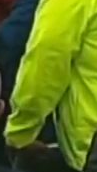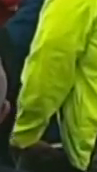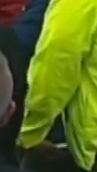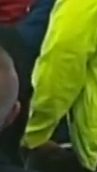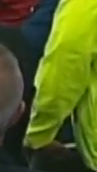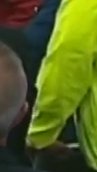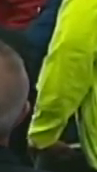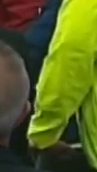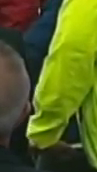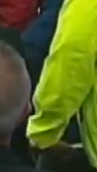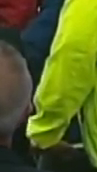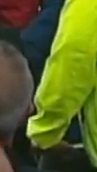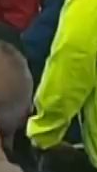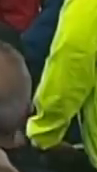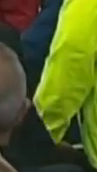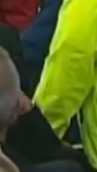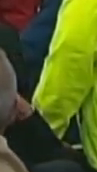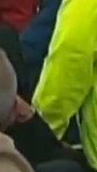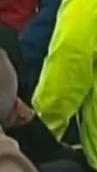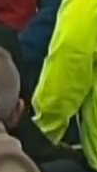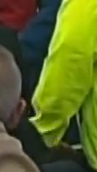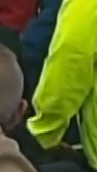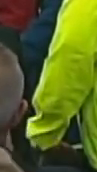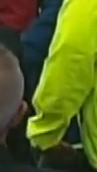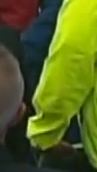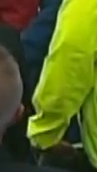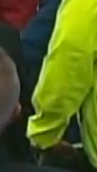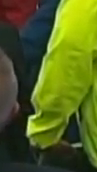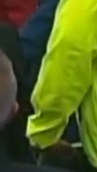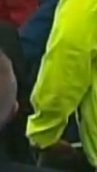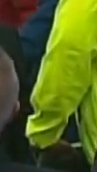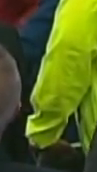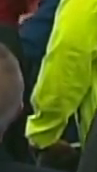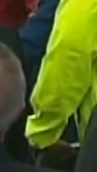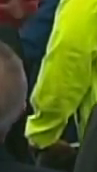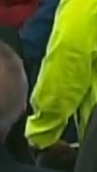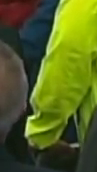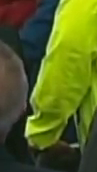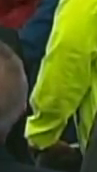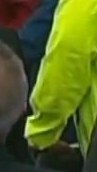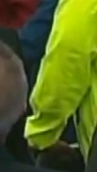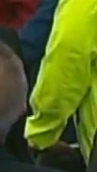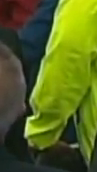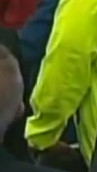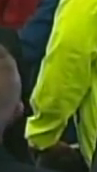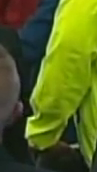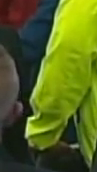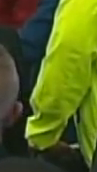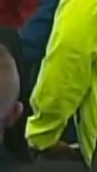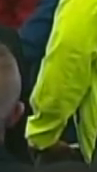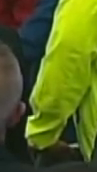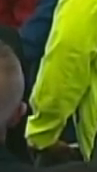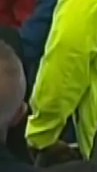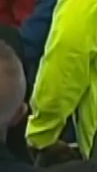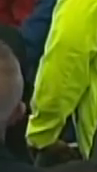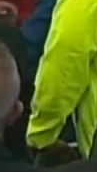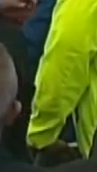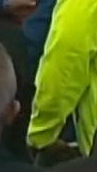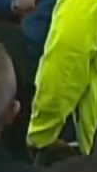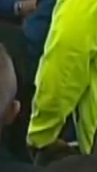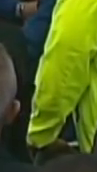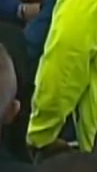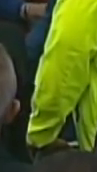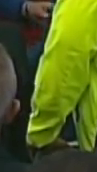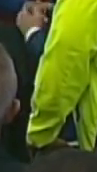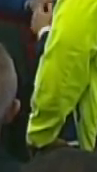es establecer líneas estratégicas para la puesta en marcha de la nueva misión venezuela bella con la se busca mejorar el